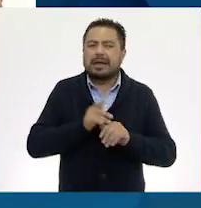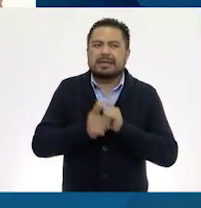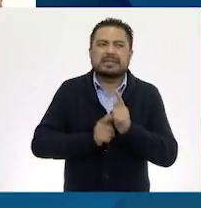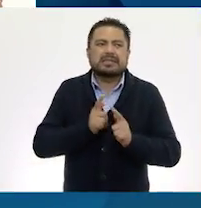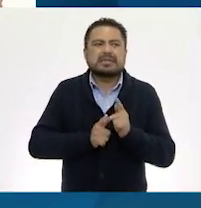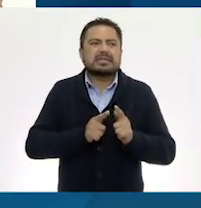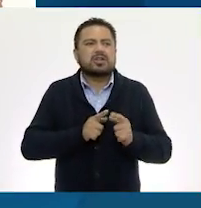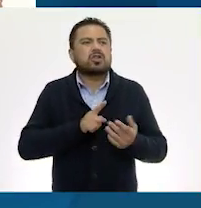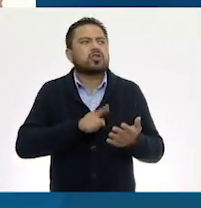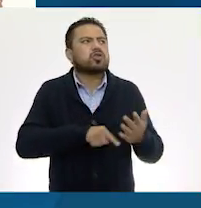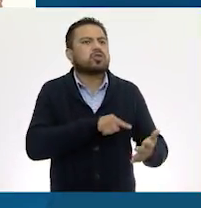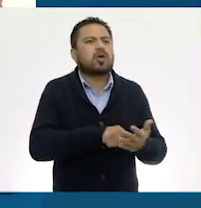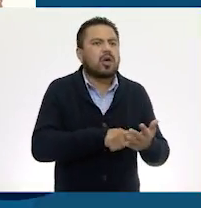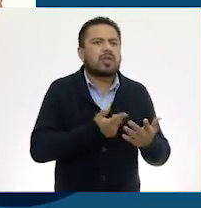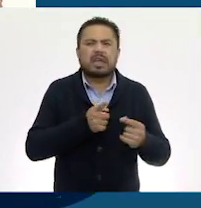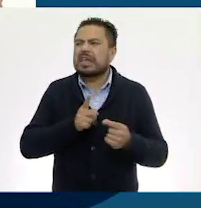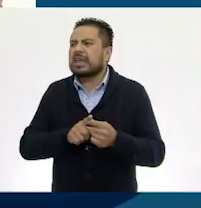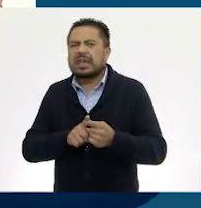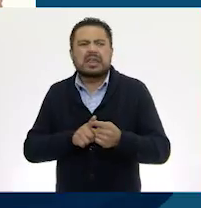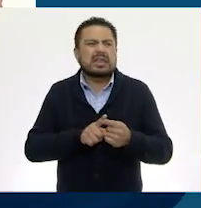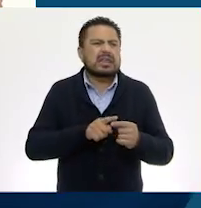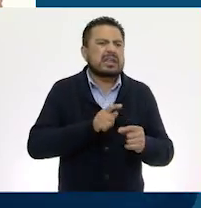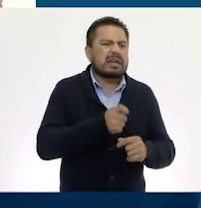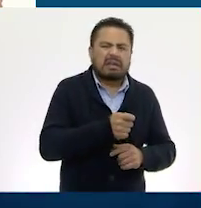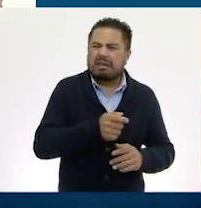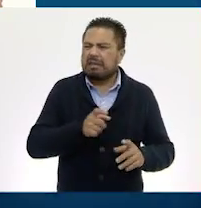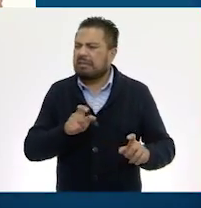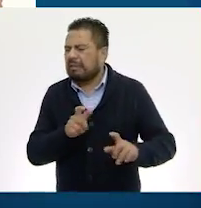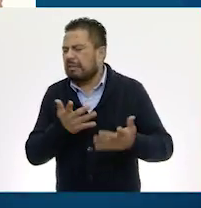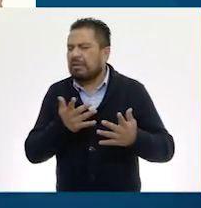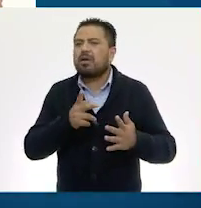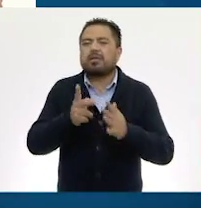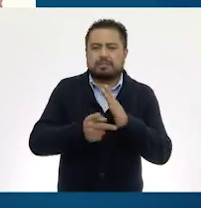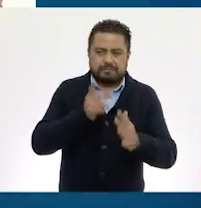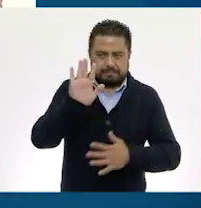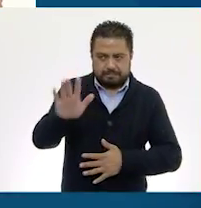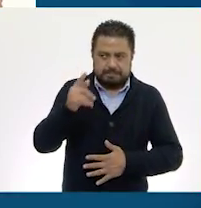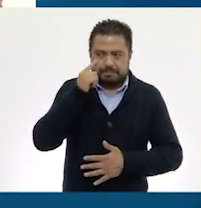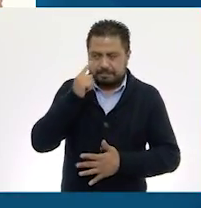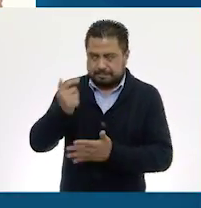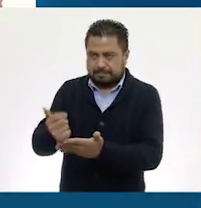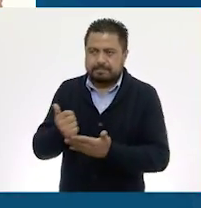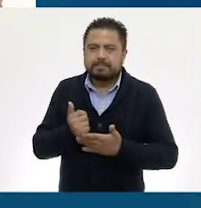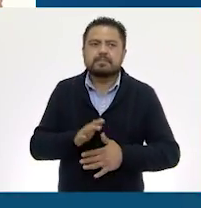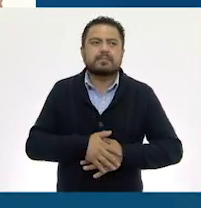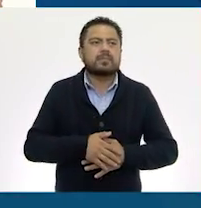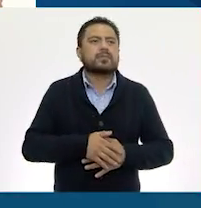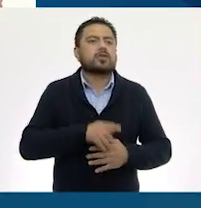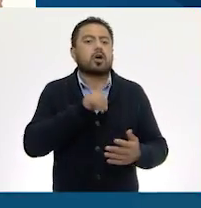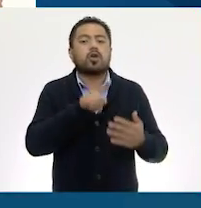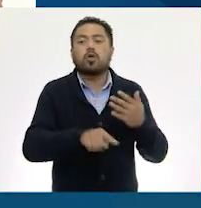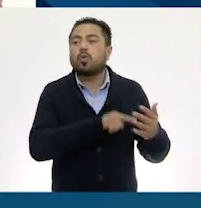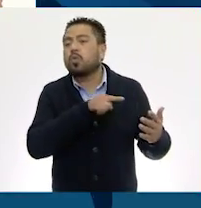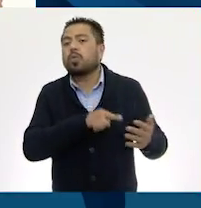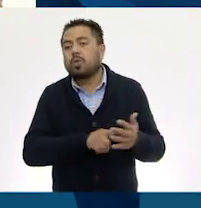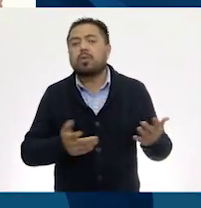¿Quién, cómo era? Va de nuevo, Ale, ayúdame. Es